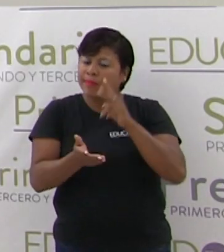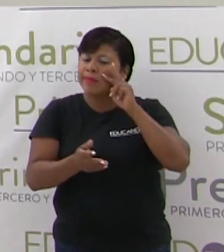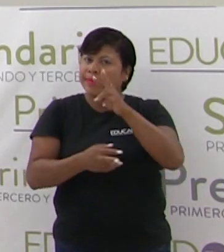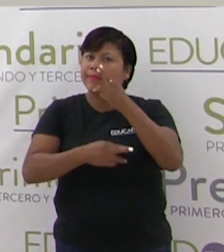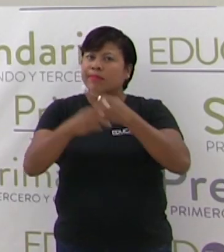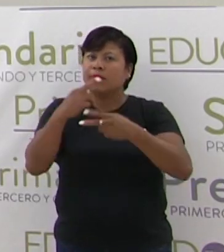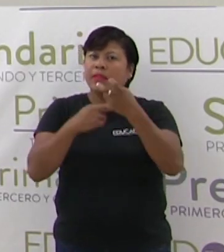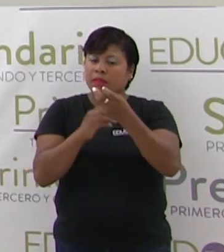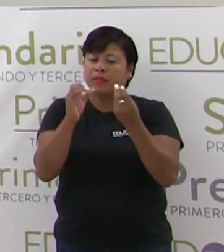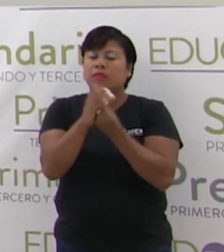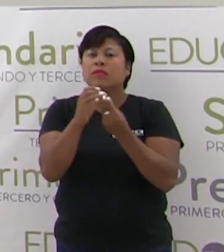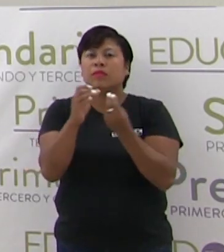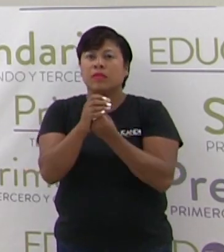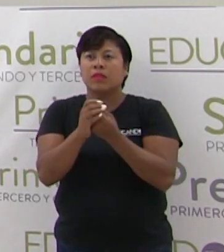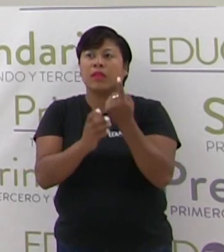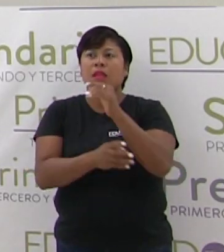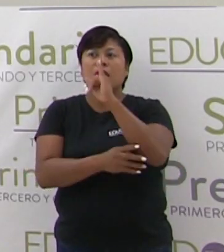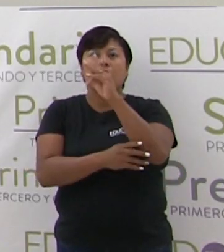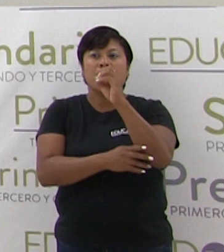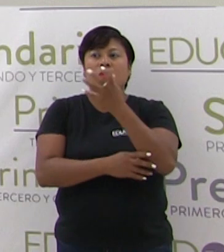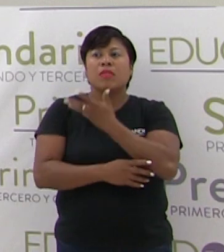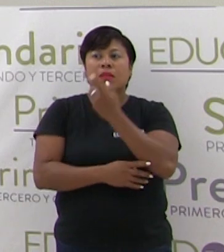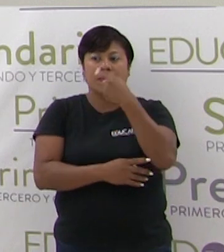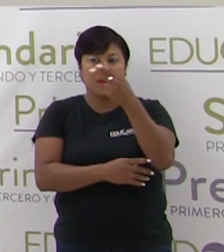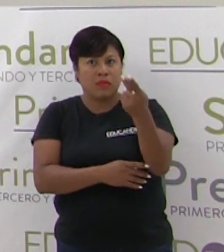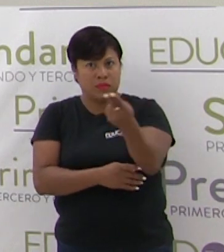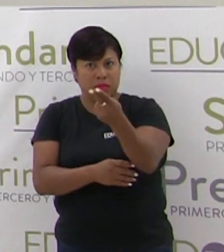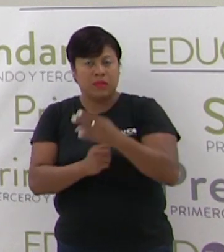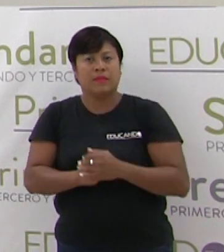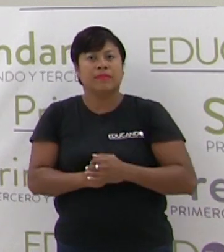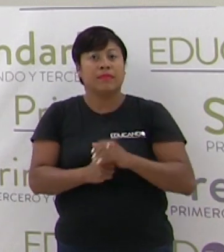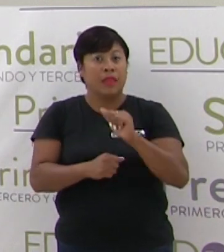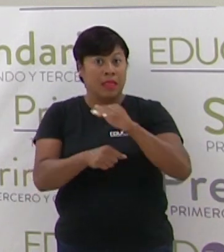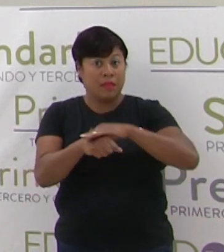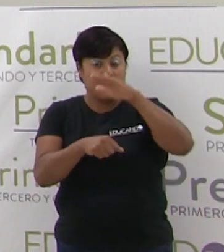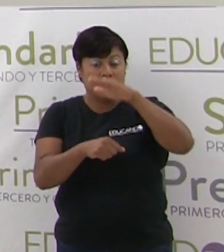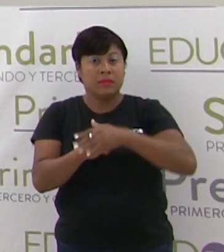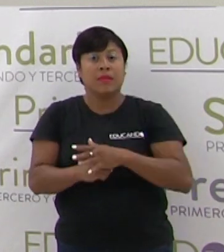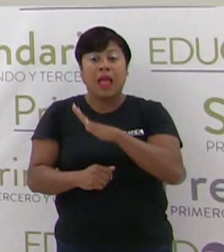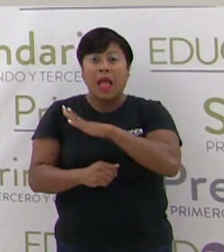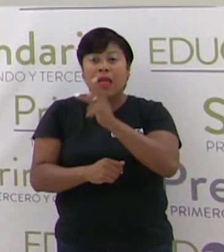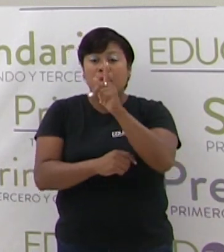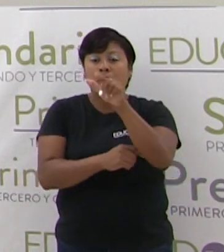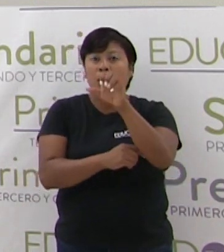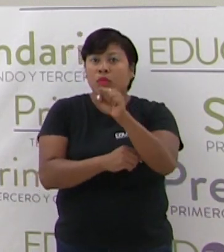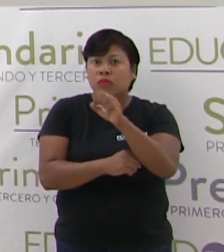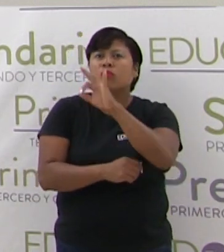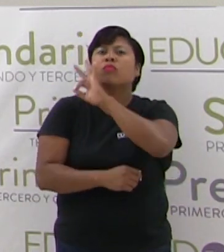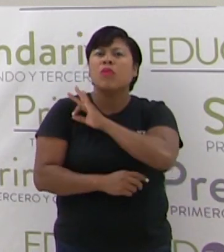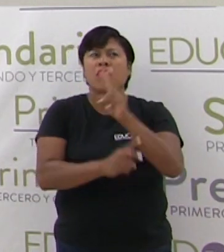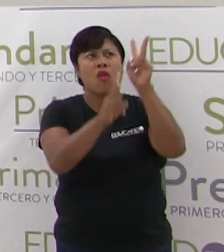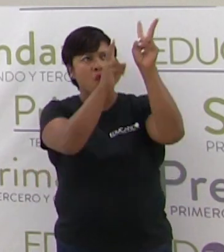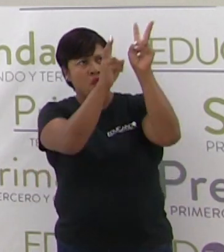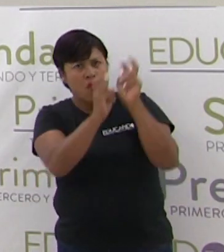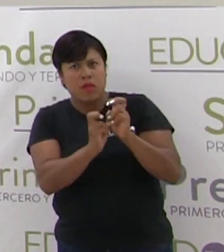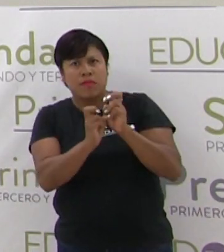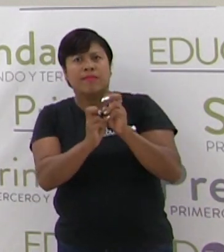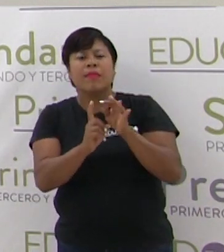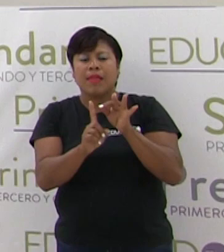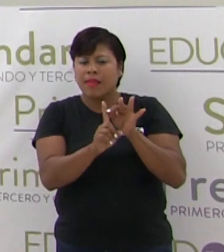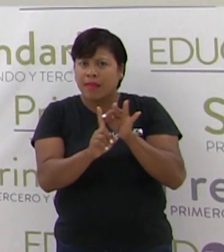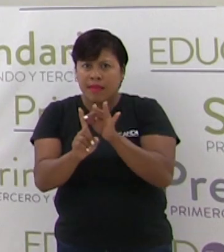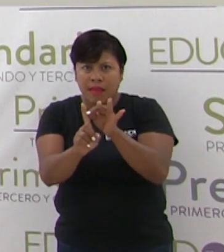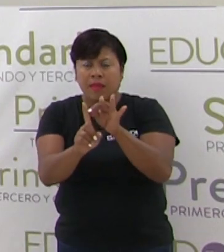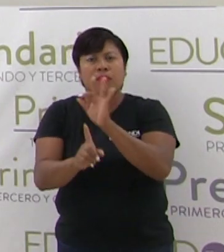ver estas sesiones que el YEPO produce para ustedes. Además, ahí hay un plus, pueden descargar las guías